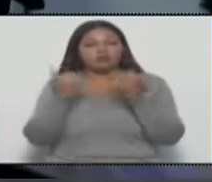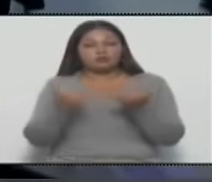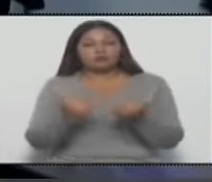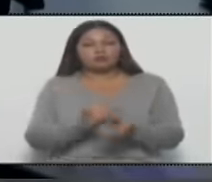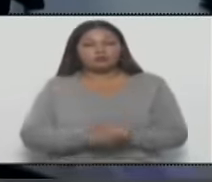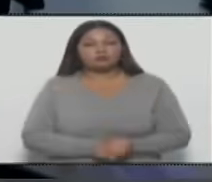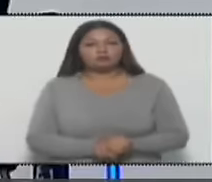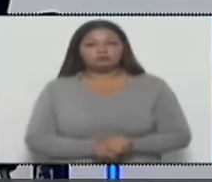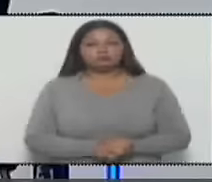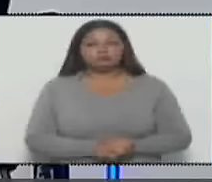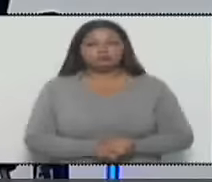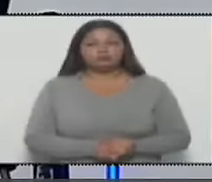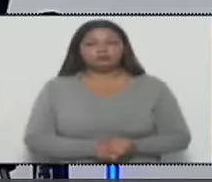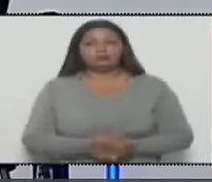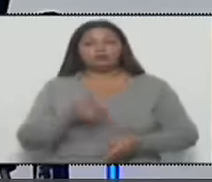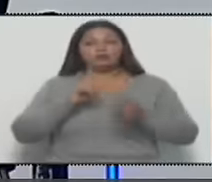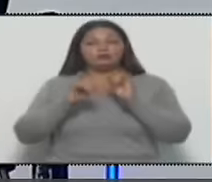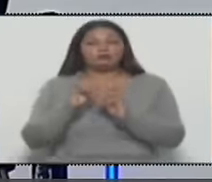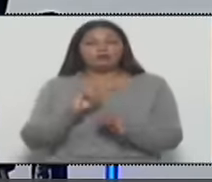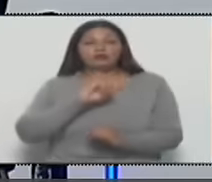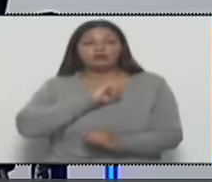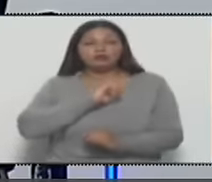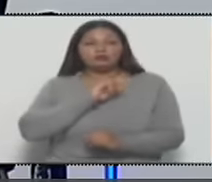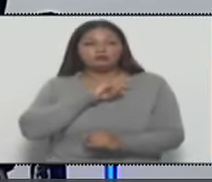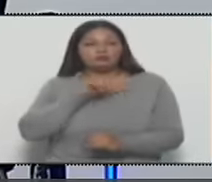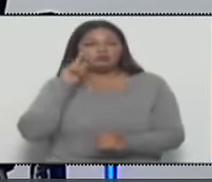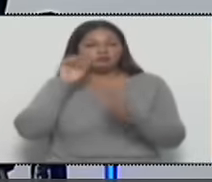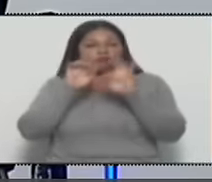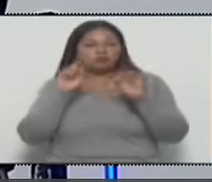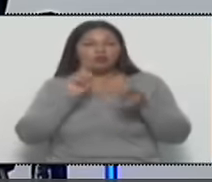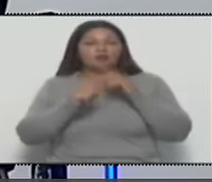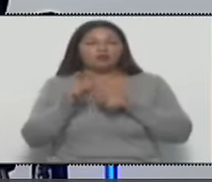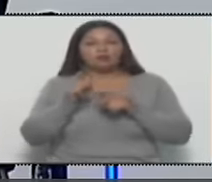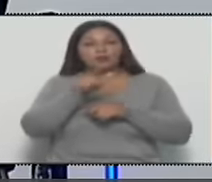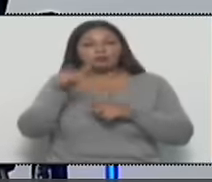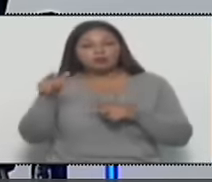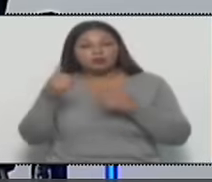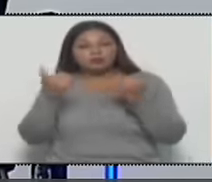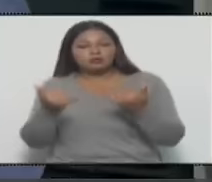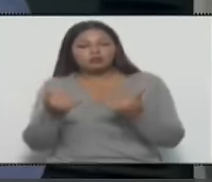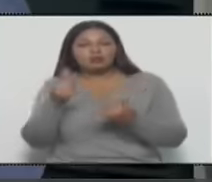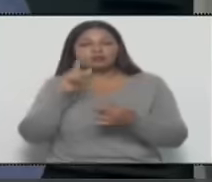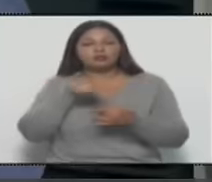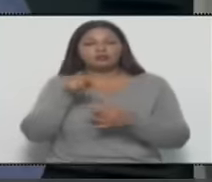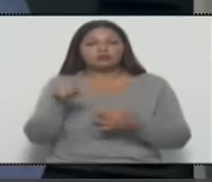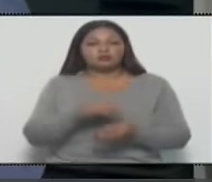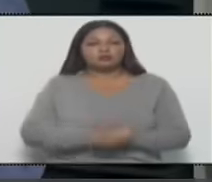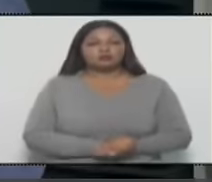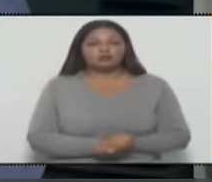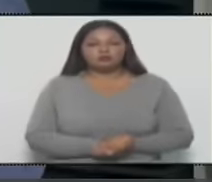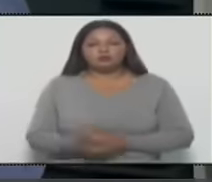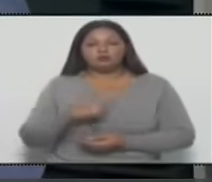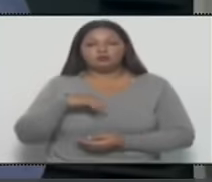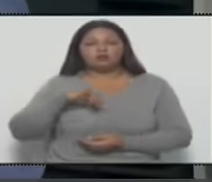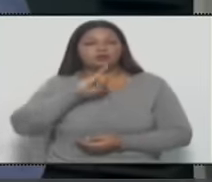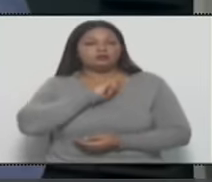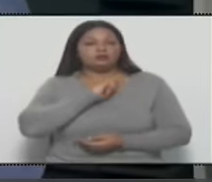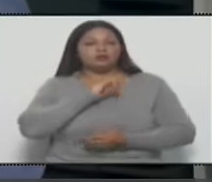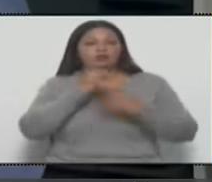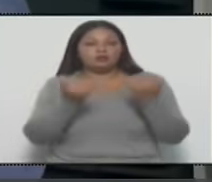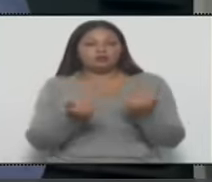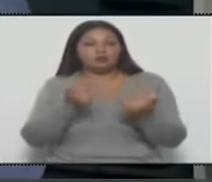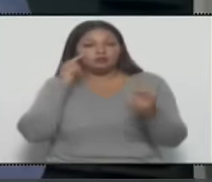¿hay alguna identificación de estos delincuentes cibernéticos? Sí, nosotros hemos identificado